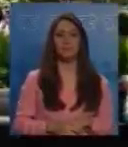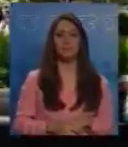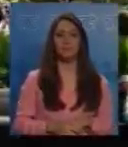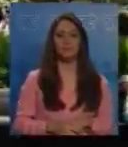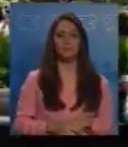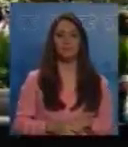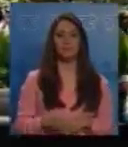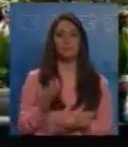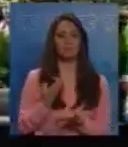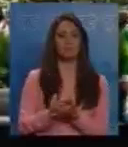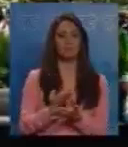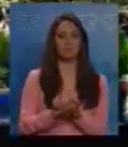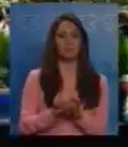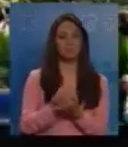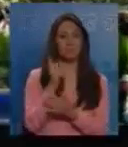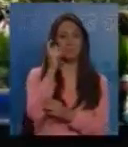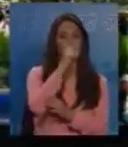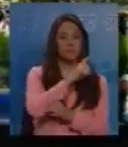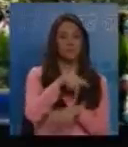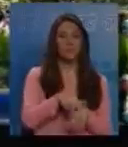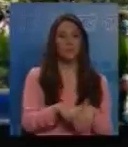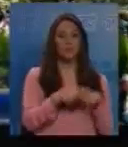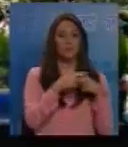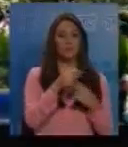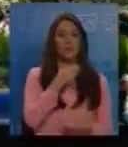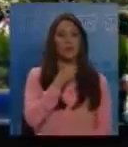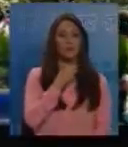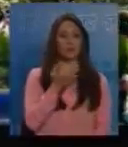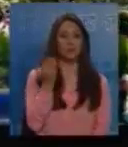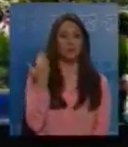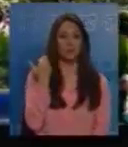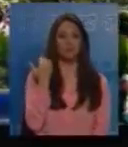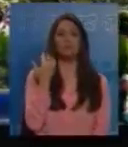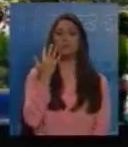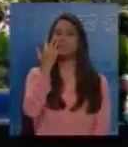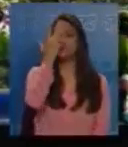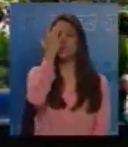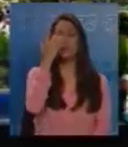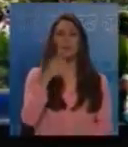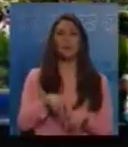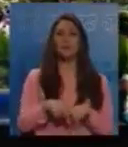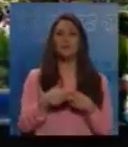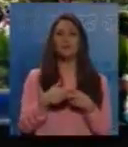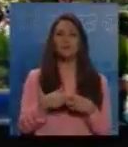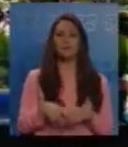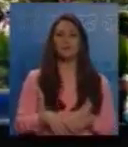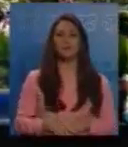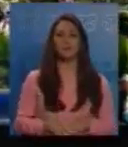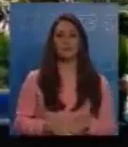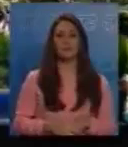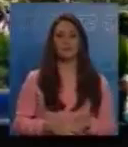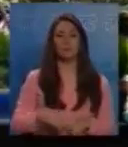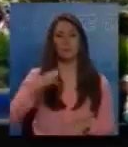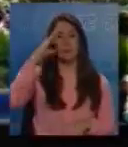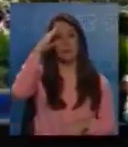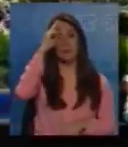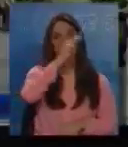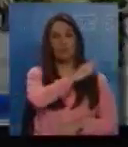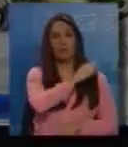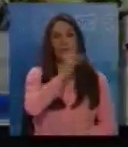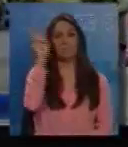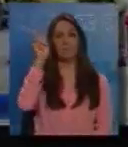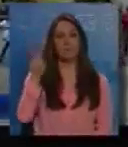La crisis entre ambos países se inició a mediados de agosto. Se originó a partir de un ataque que sufrieron militares